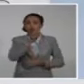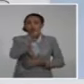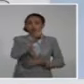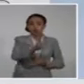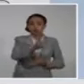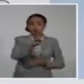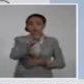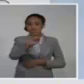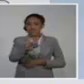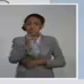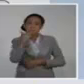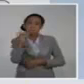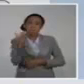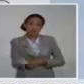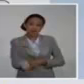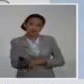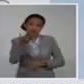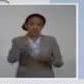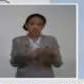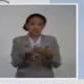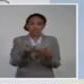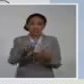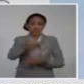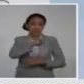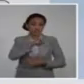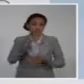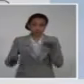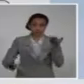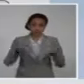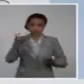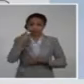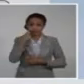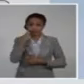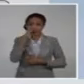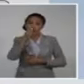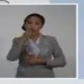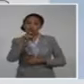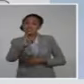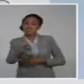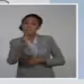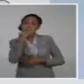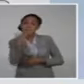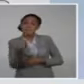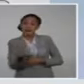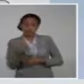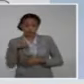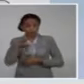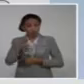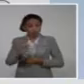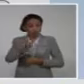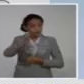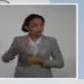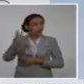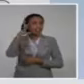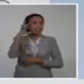206 más que el día de ayer. Lo digo de esta forma para que nos demos cuenta del